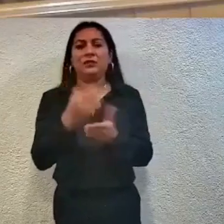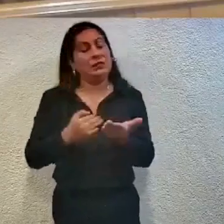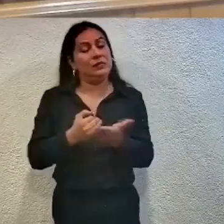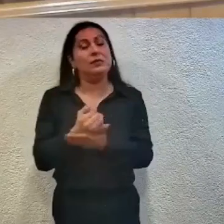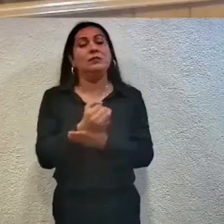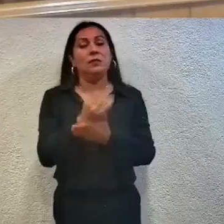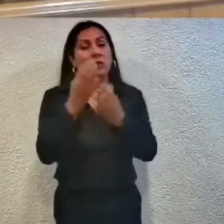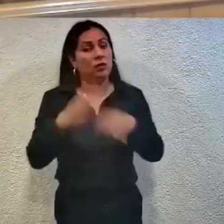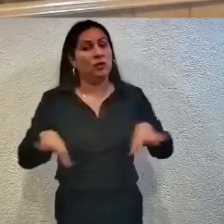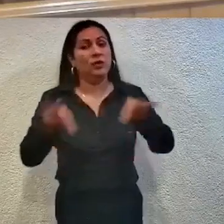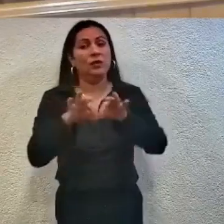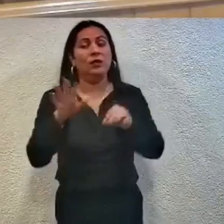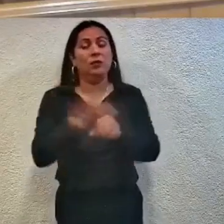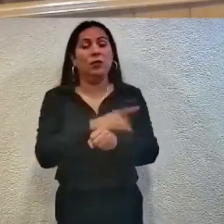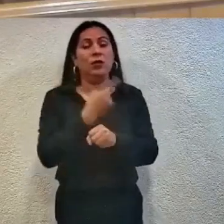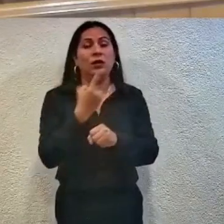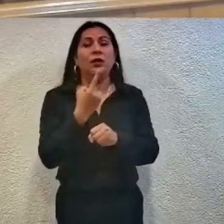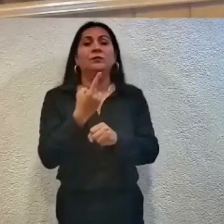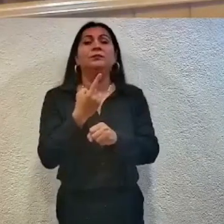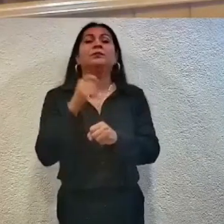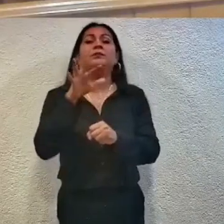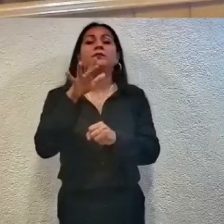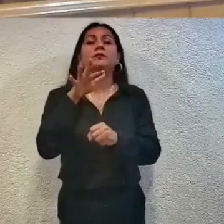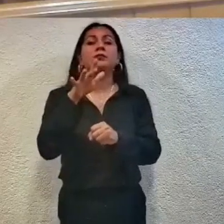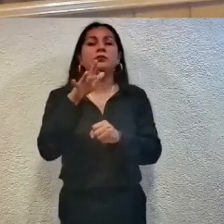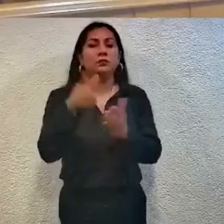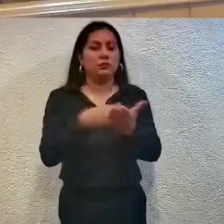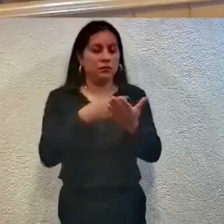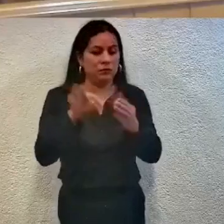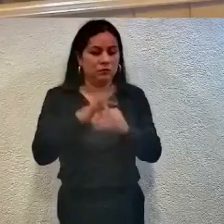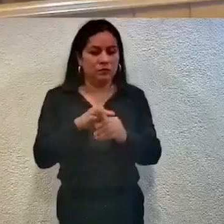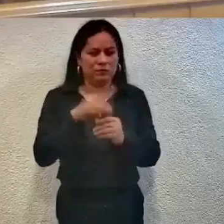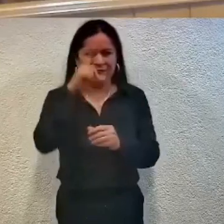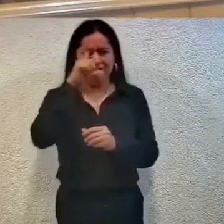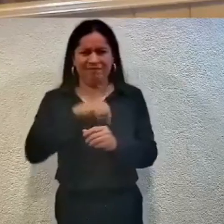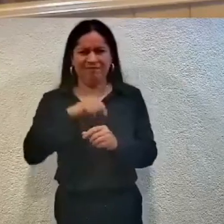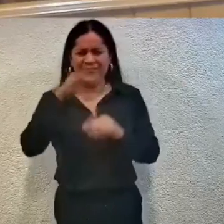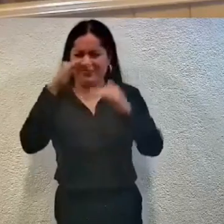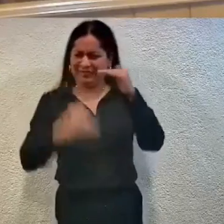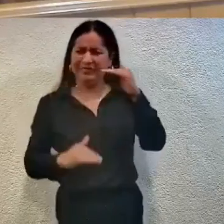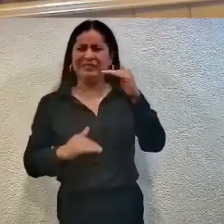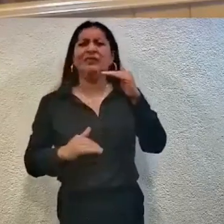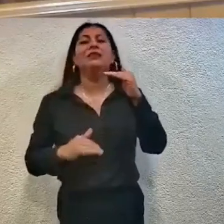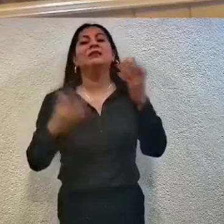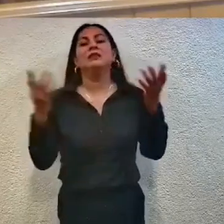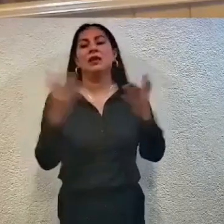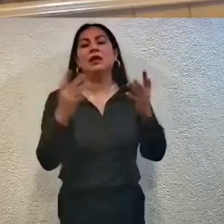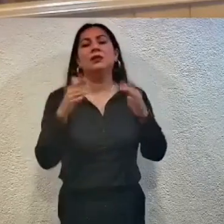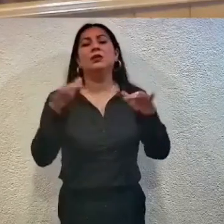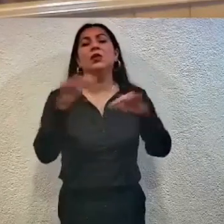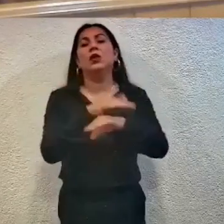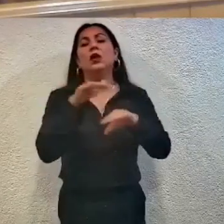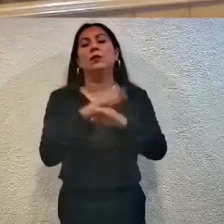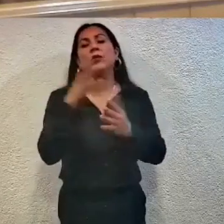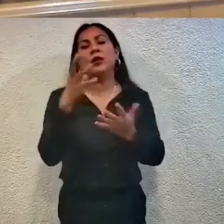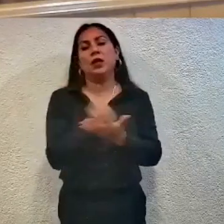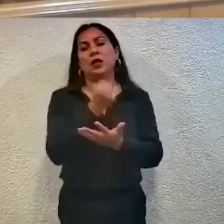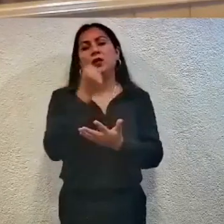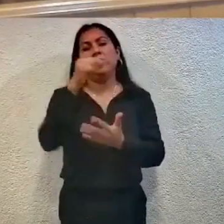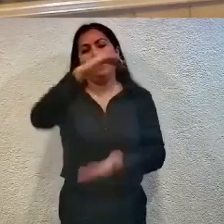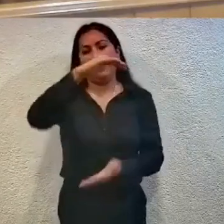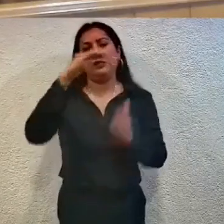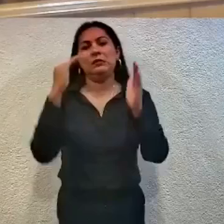determinante, puesto que con los 50 sufragios equivocadamente deducidos se produce un cambio de ganador en dicha